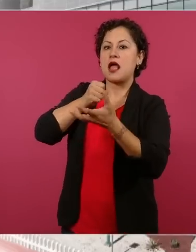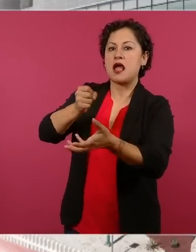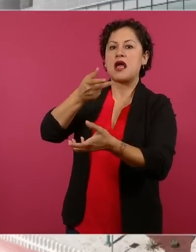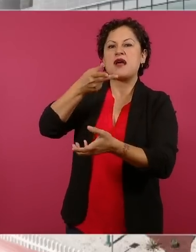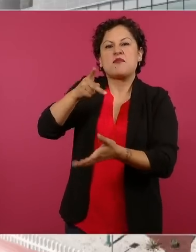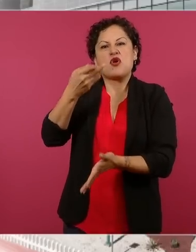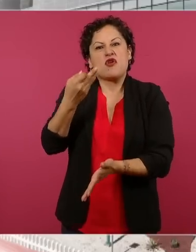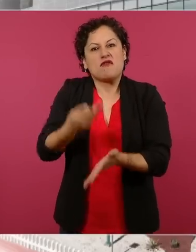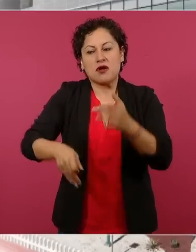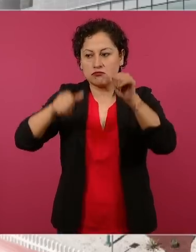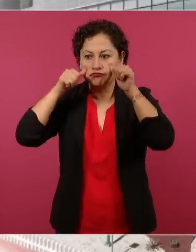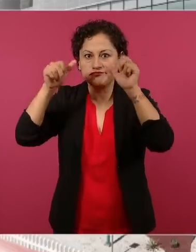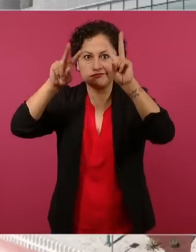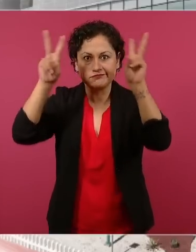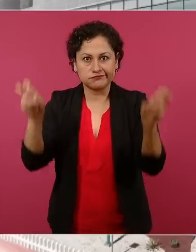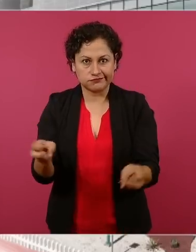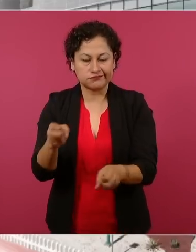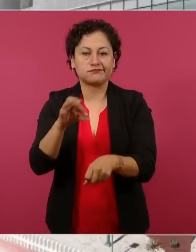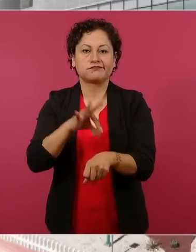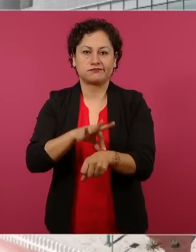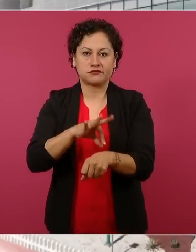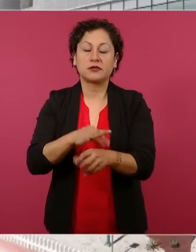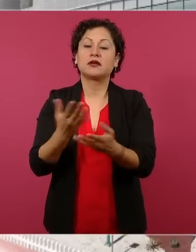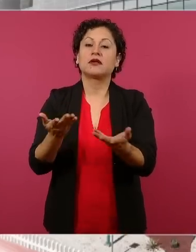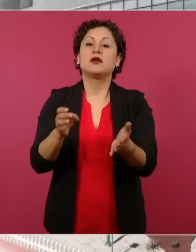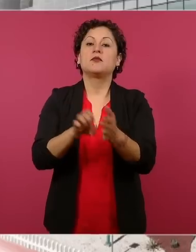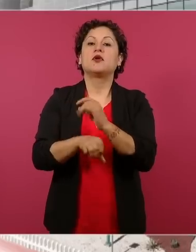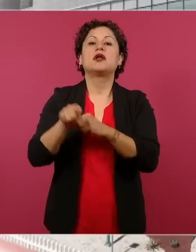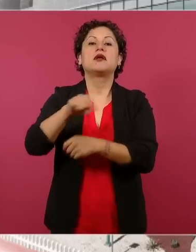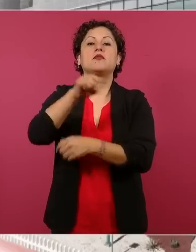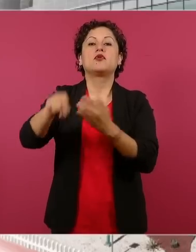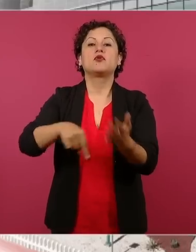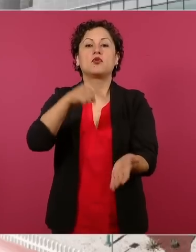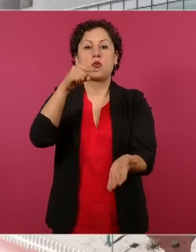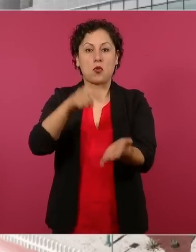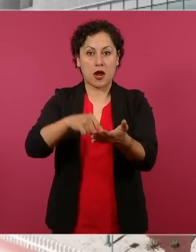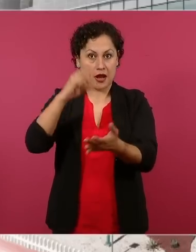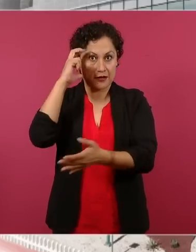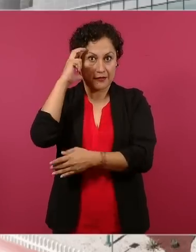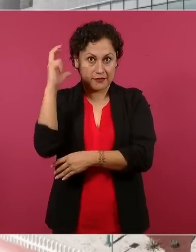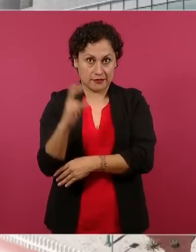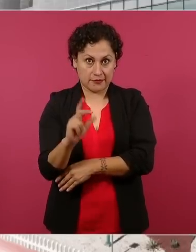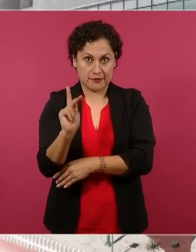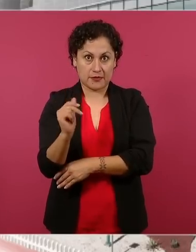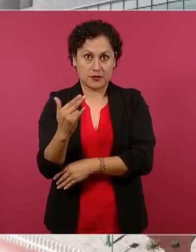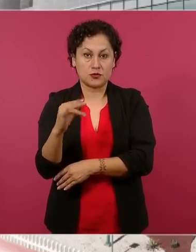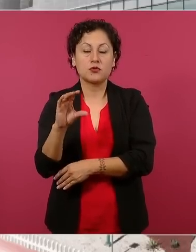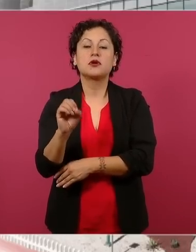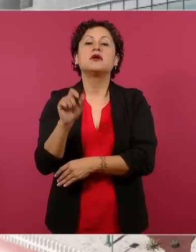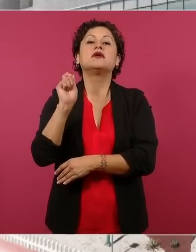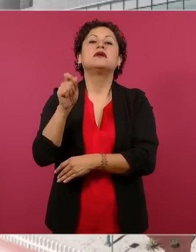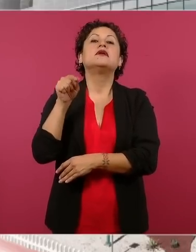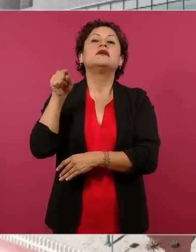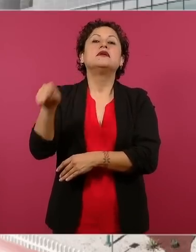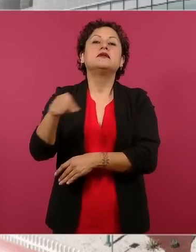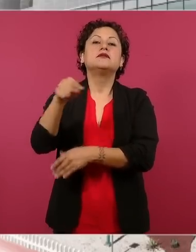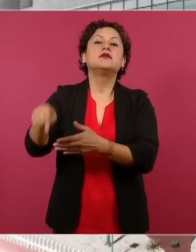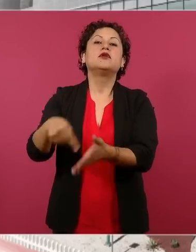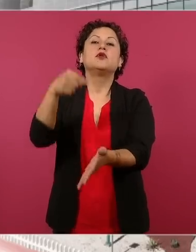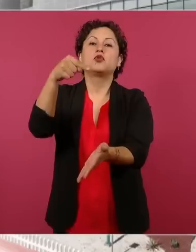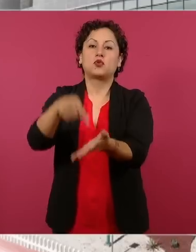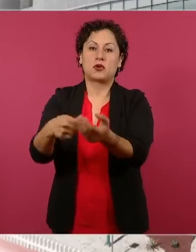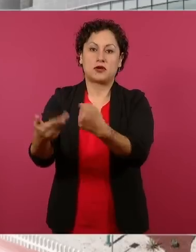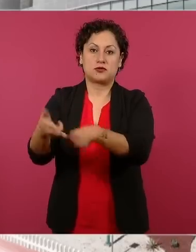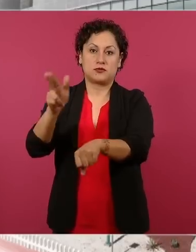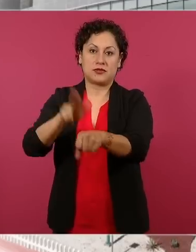médica. Se había iniciado un hospital general de zona en Pachuca, un hospital general para la sustitución del actual Hospital General de